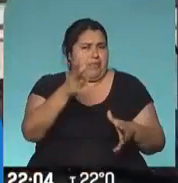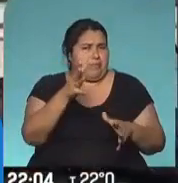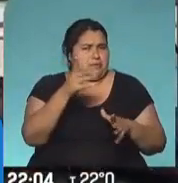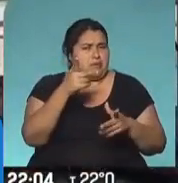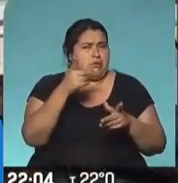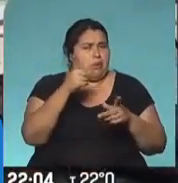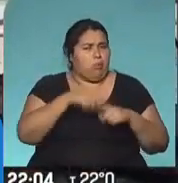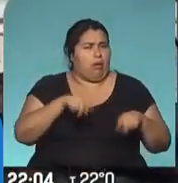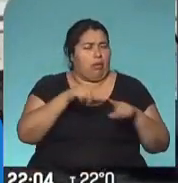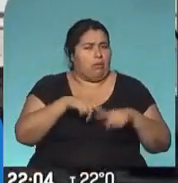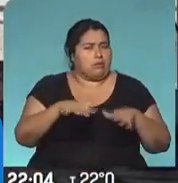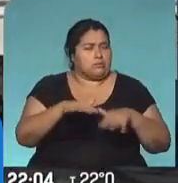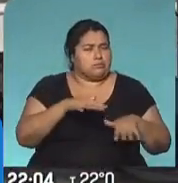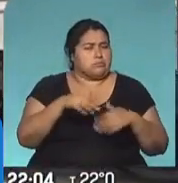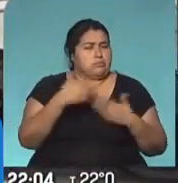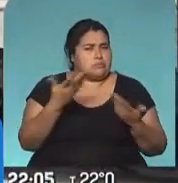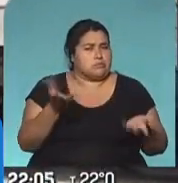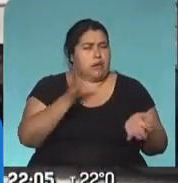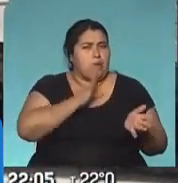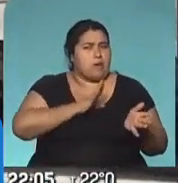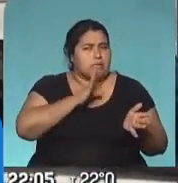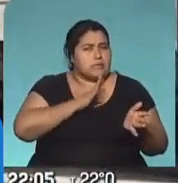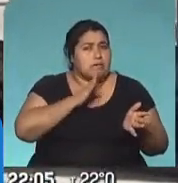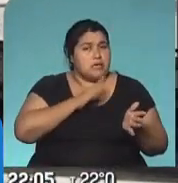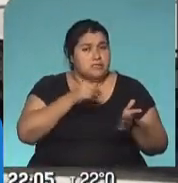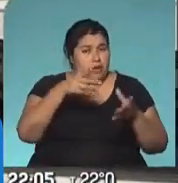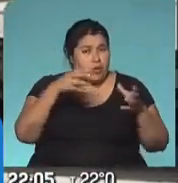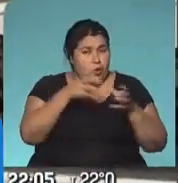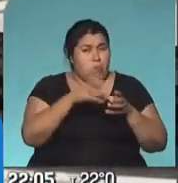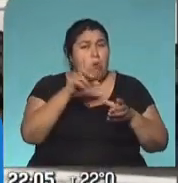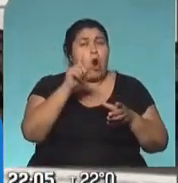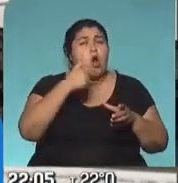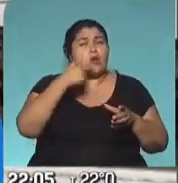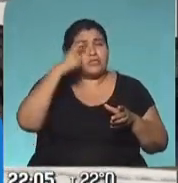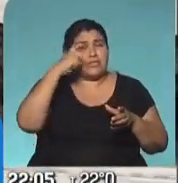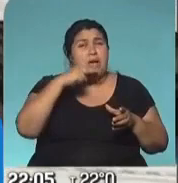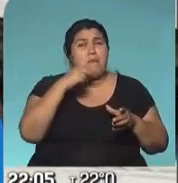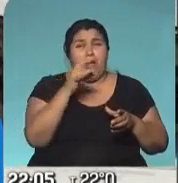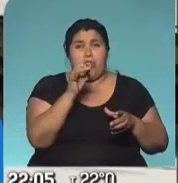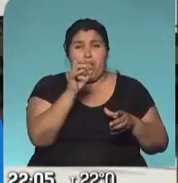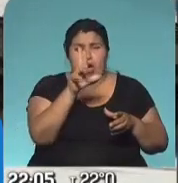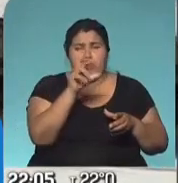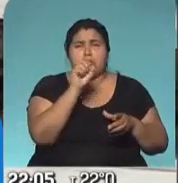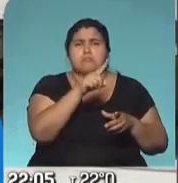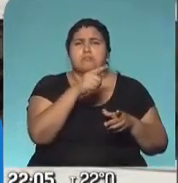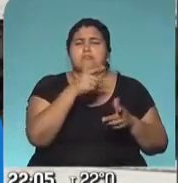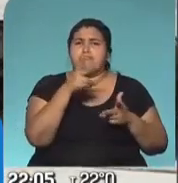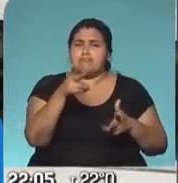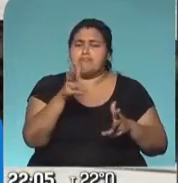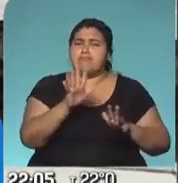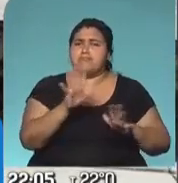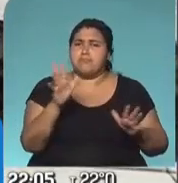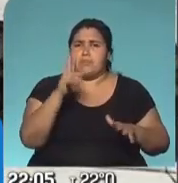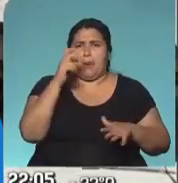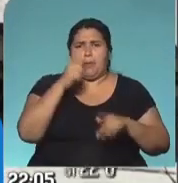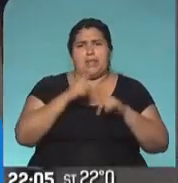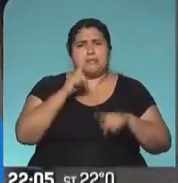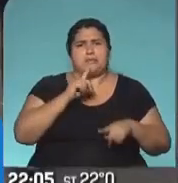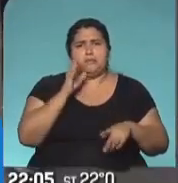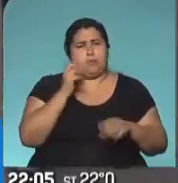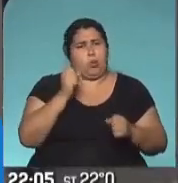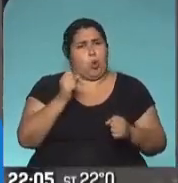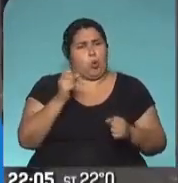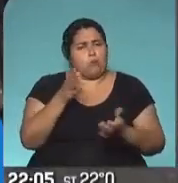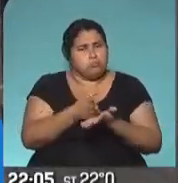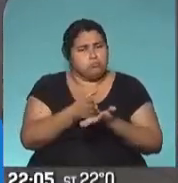serios cuestionamientos desde adentro del propio Partido Conservador, sobre todo del ala proclive a un Brexit duro, la única opción de Johnson